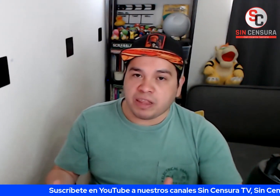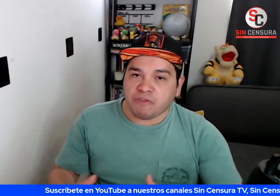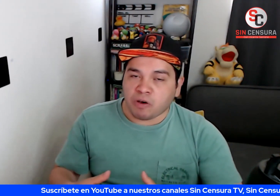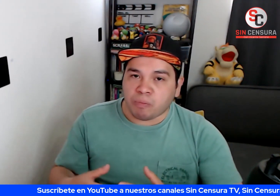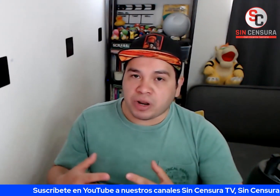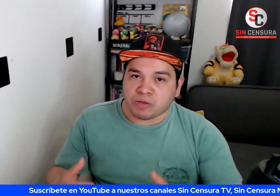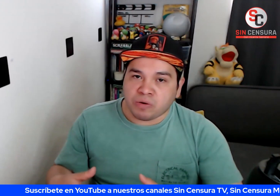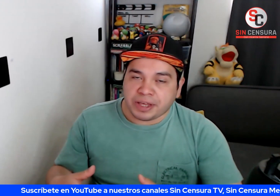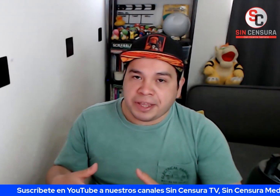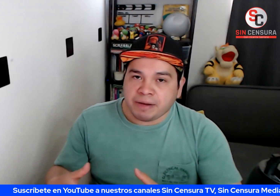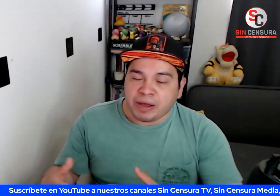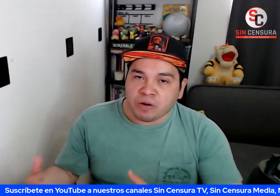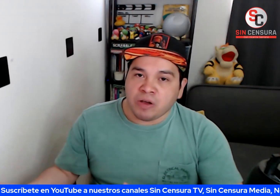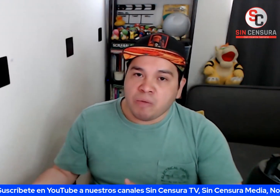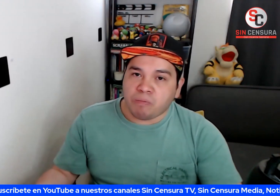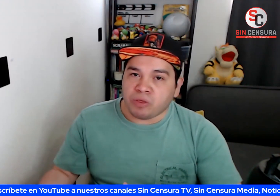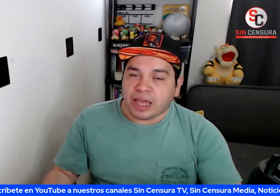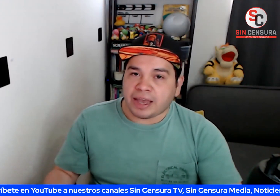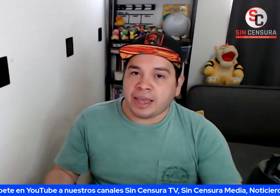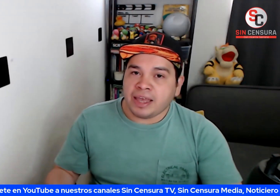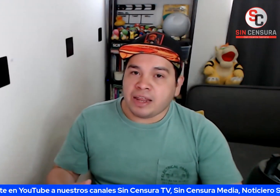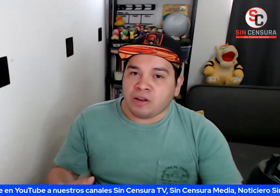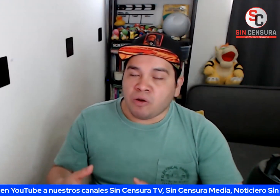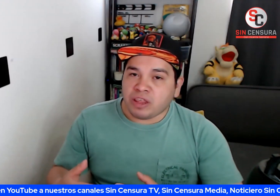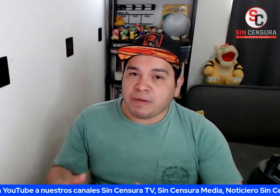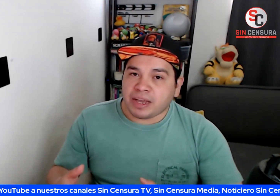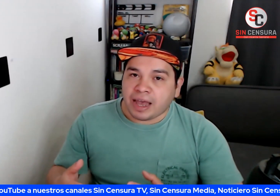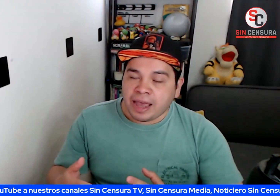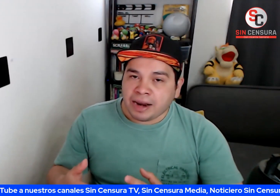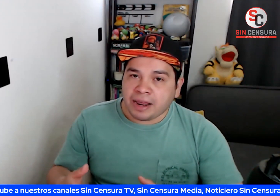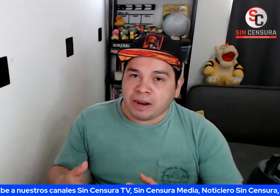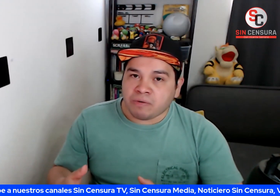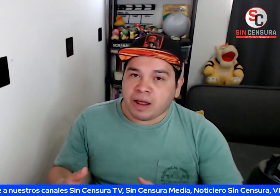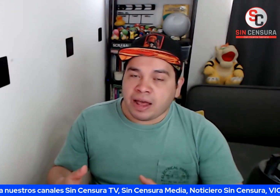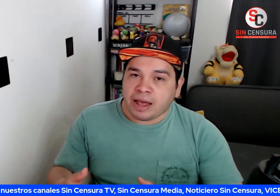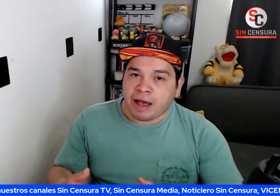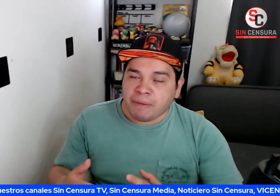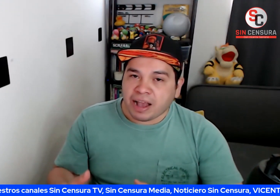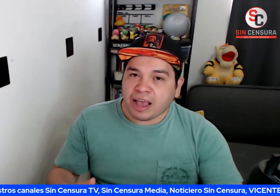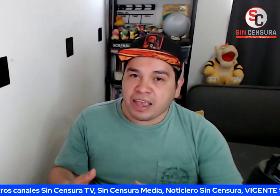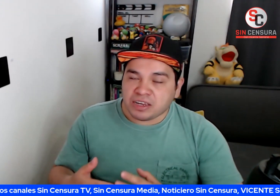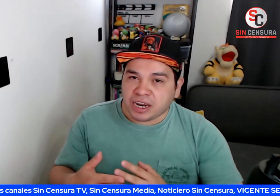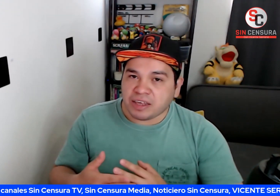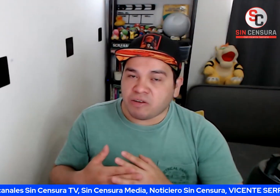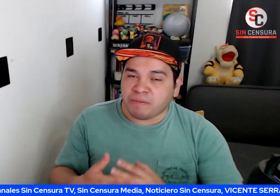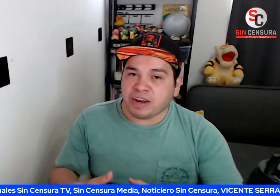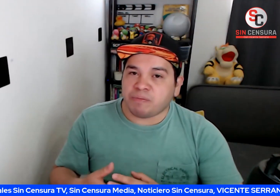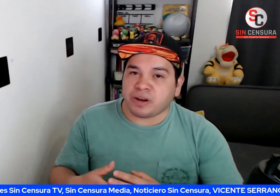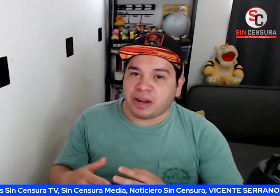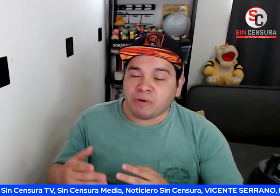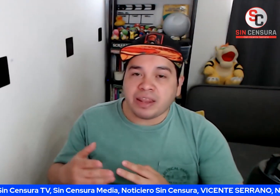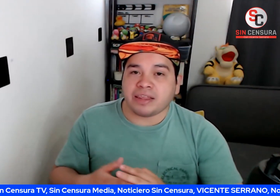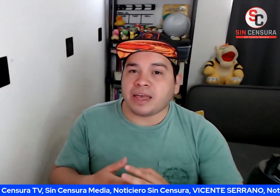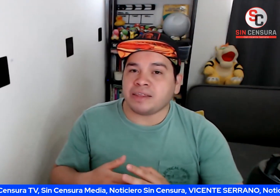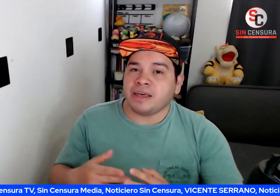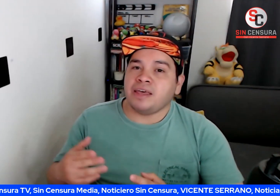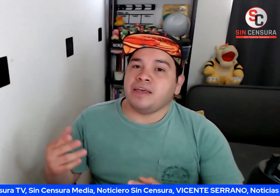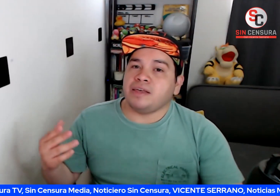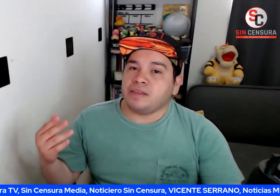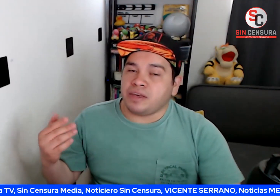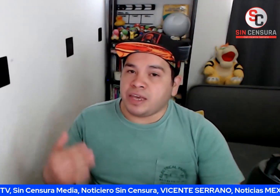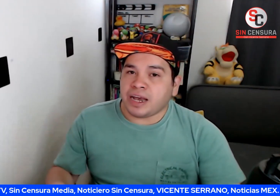en específico porque son los que tienen mayor puntaje, no deben de caer en una hamaca y echarse a dormir, porque en una de